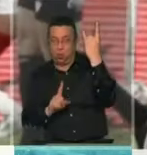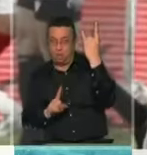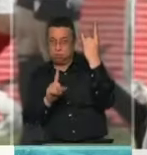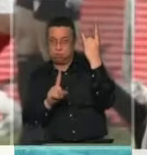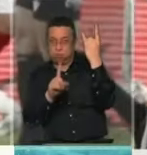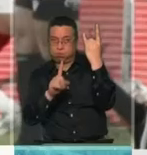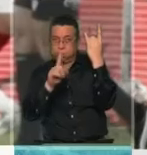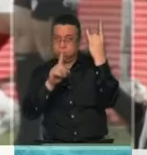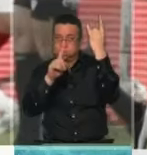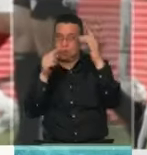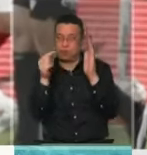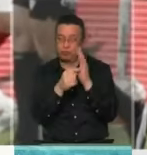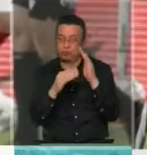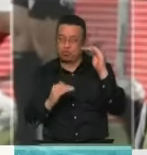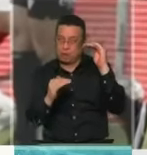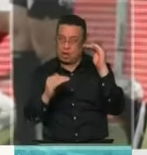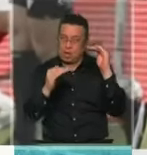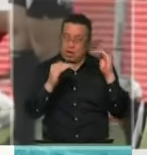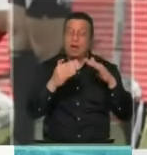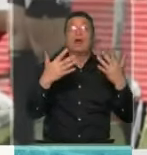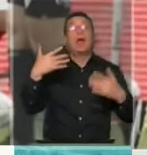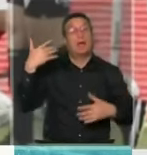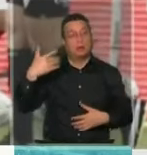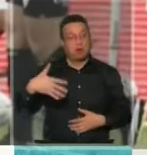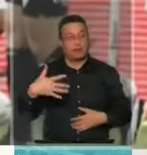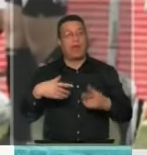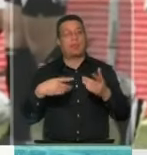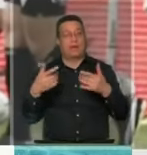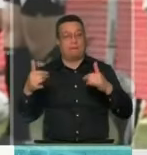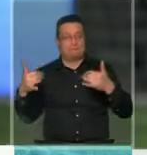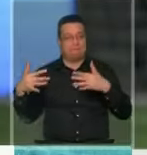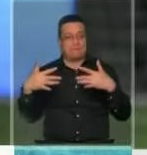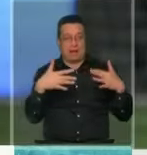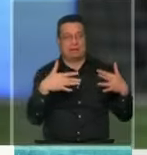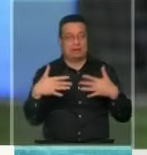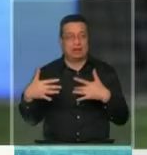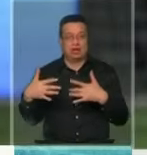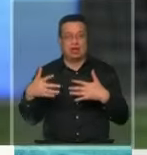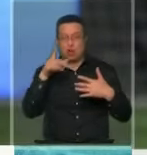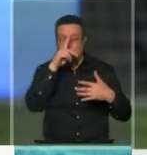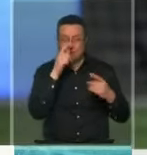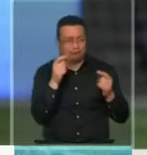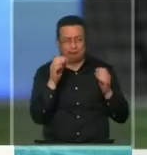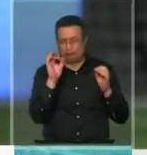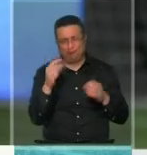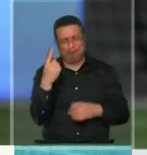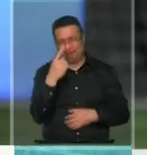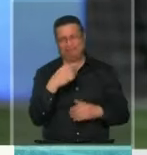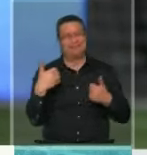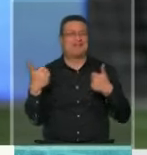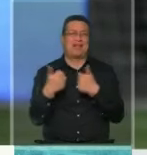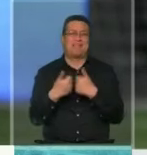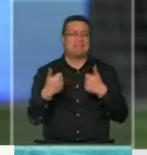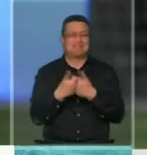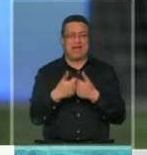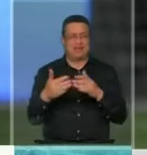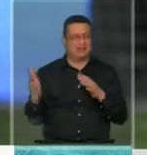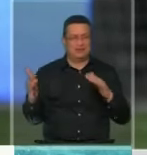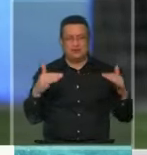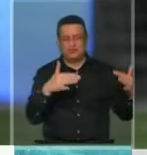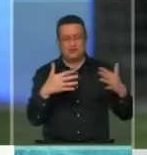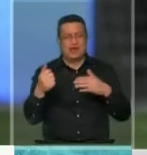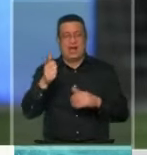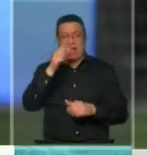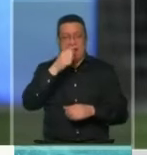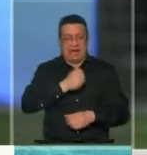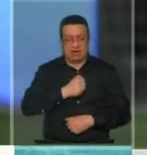y dan un paso más que importante, porque incluso en un partido que uno podría decir estaba para empate, de acuerdo no al trámite, sino cómo estaba la Católica